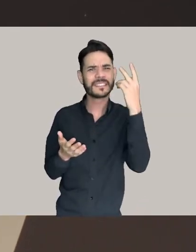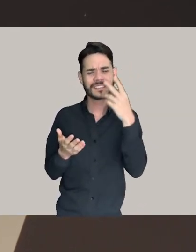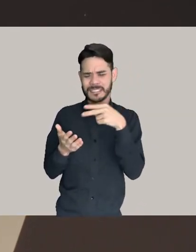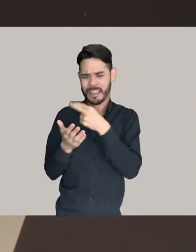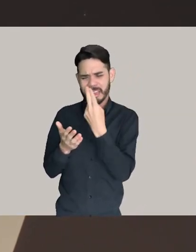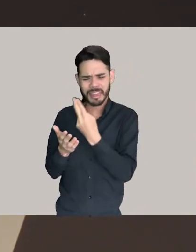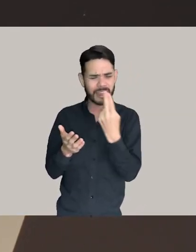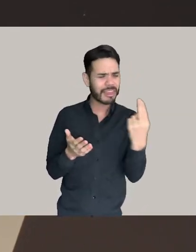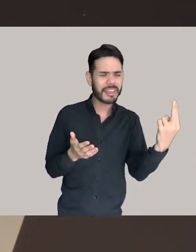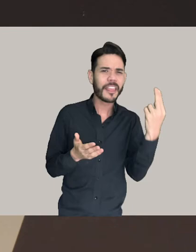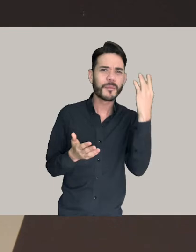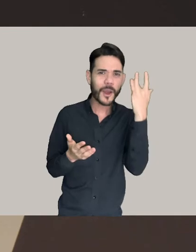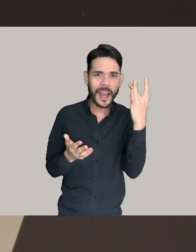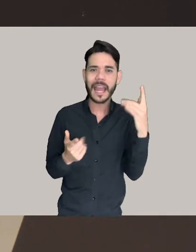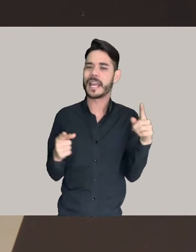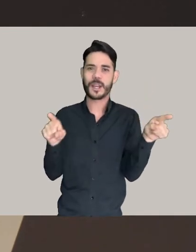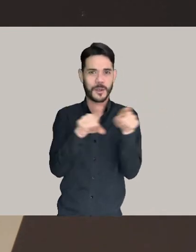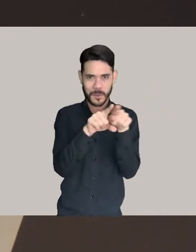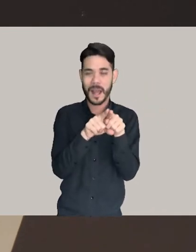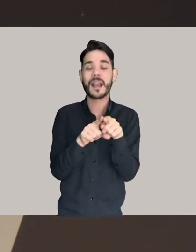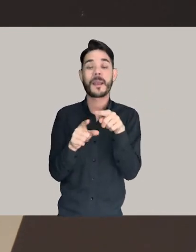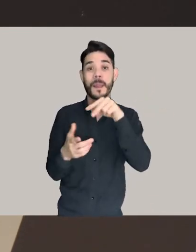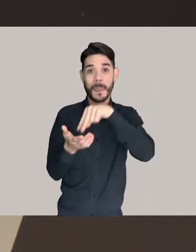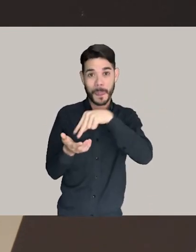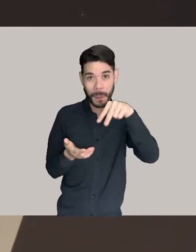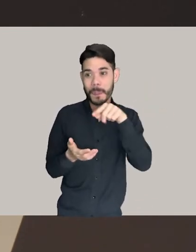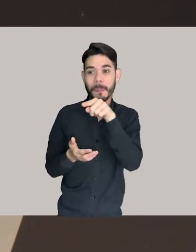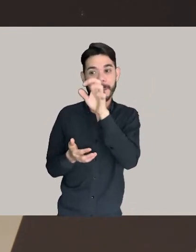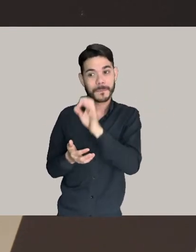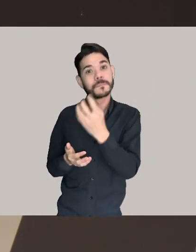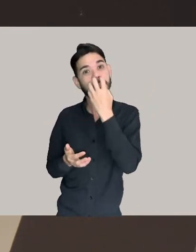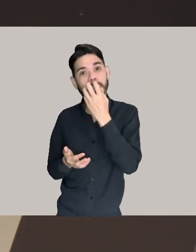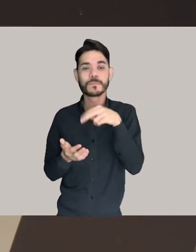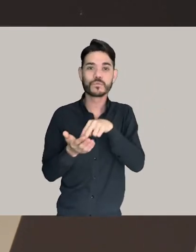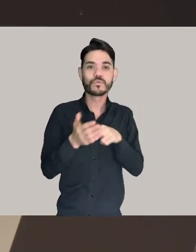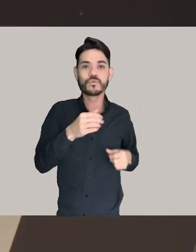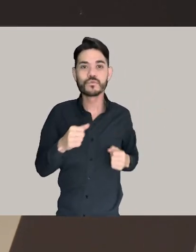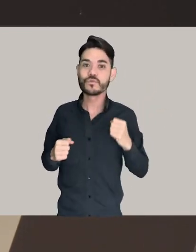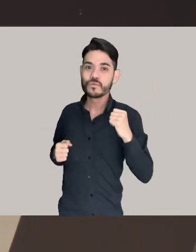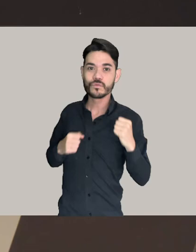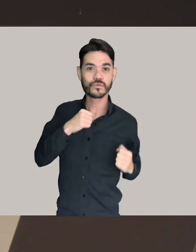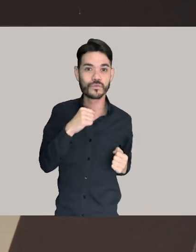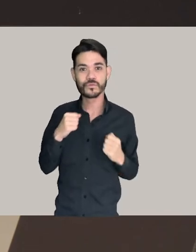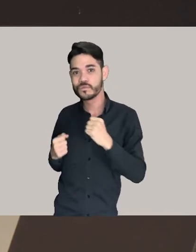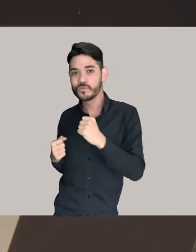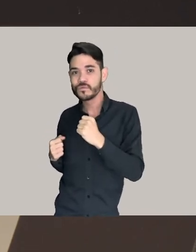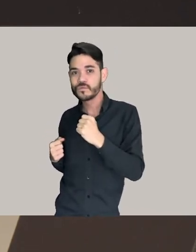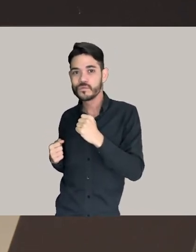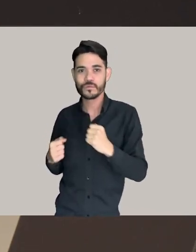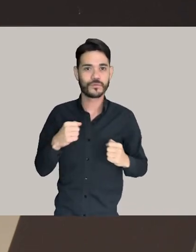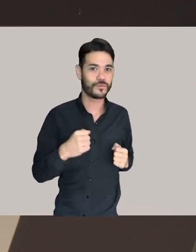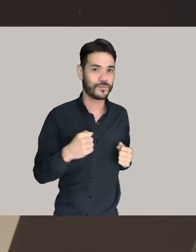de personajes de Amamelis repetido. Eso igual, son personajes, digamos, este es una Amamelis que está caminando, entonces tiene que